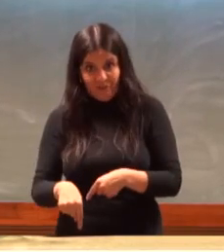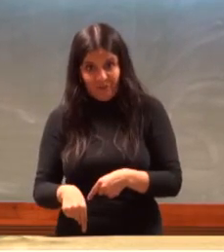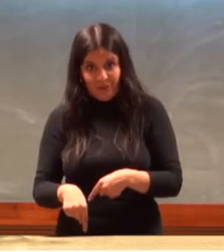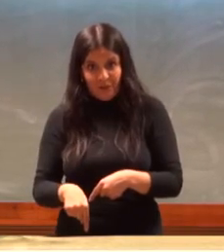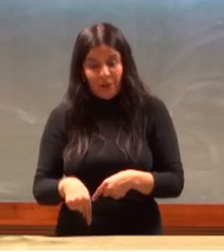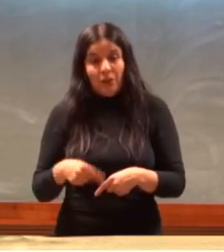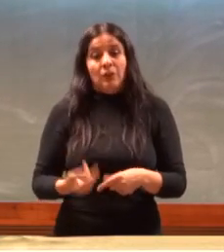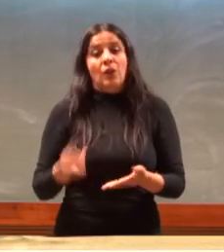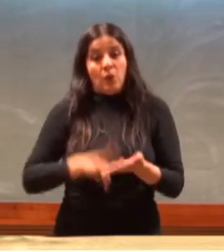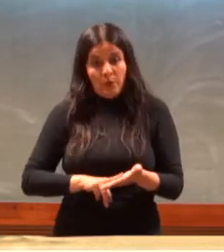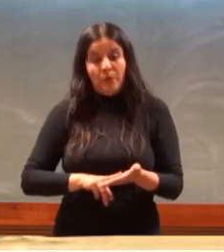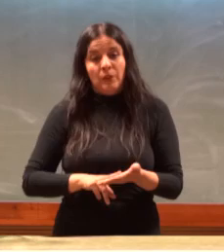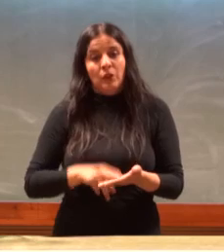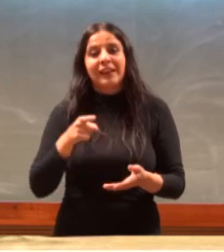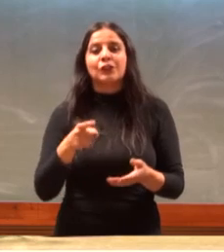este